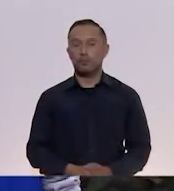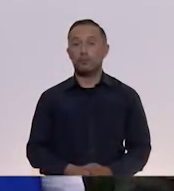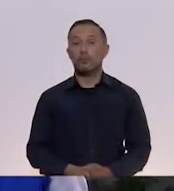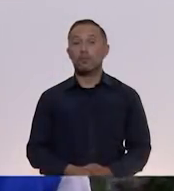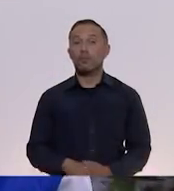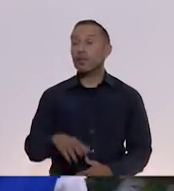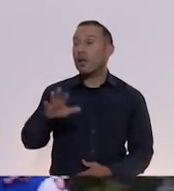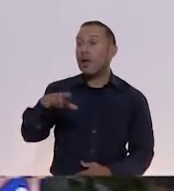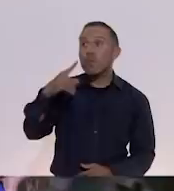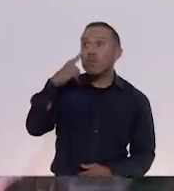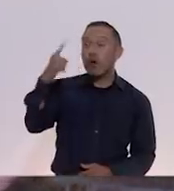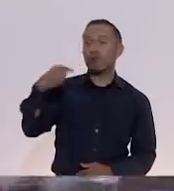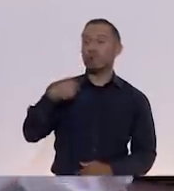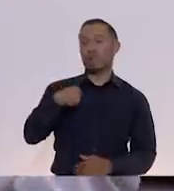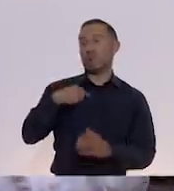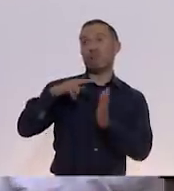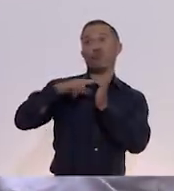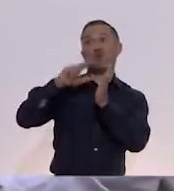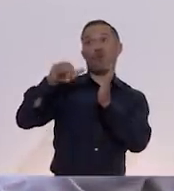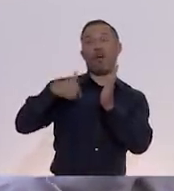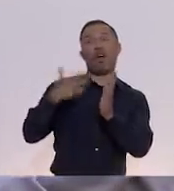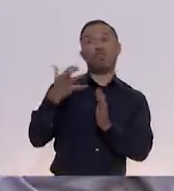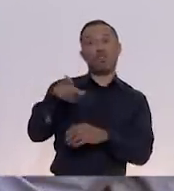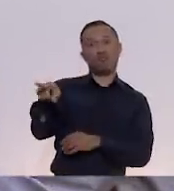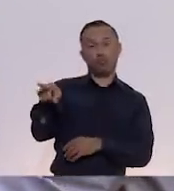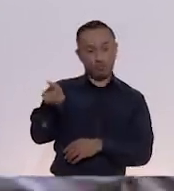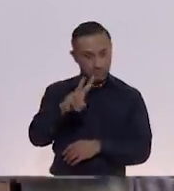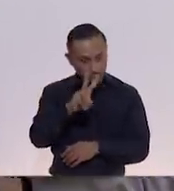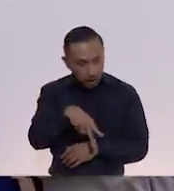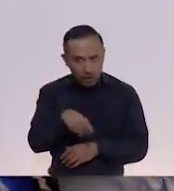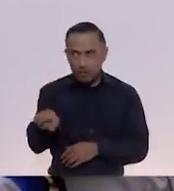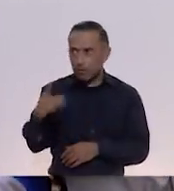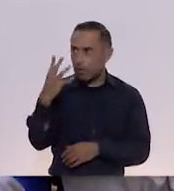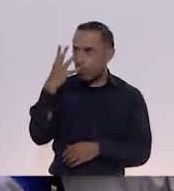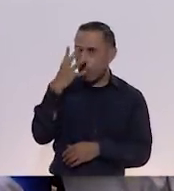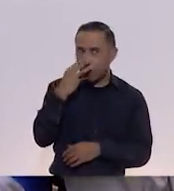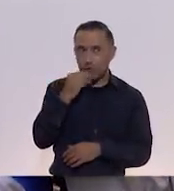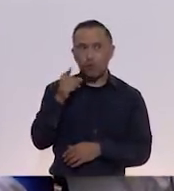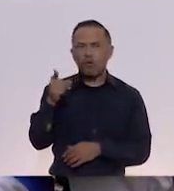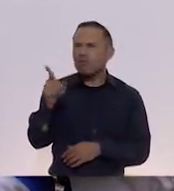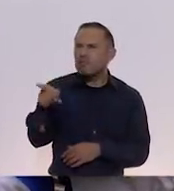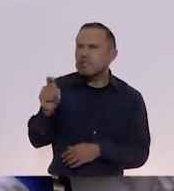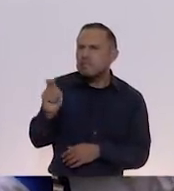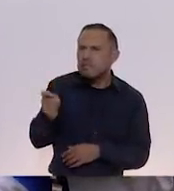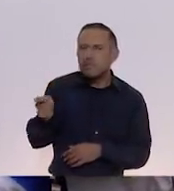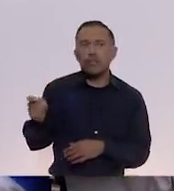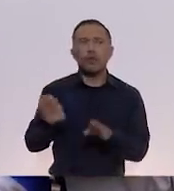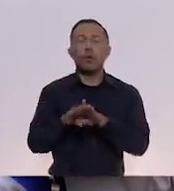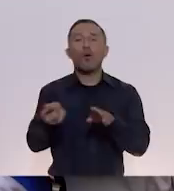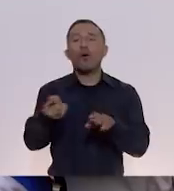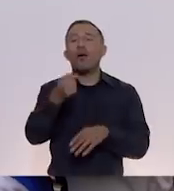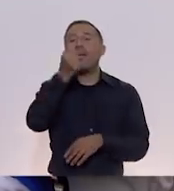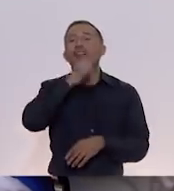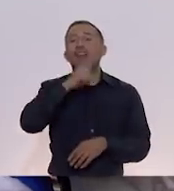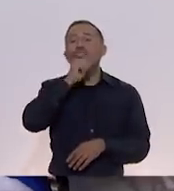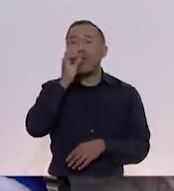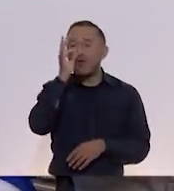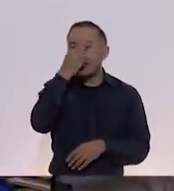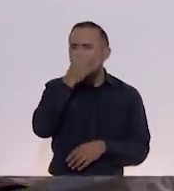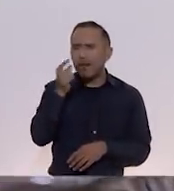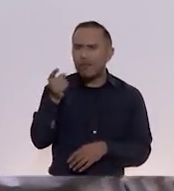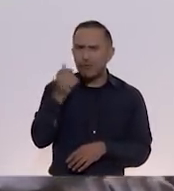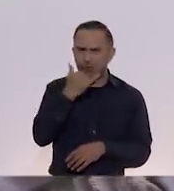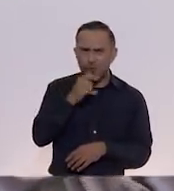vampiro, papá. Ese es mi cuadro. ¿En serio? Sí. Qué bonito que es. Es un jupiteriano hecho de helado de fresa. Qué rico. ¿Y las